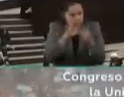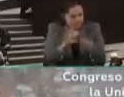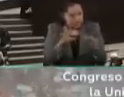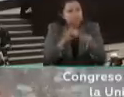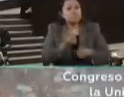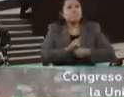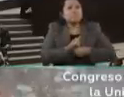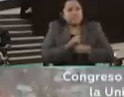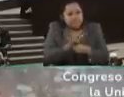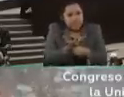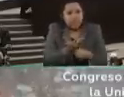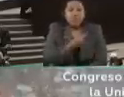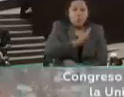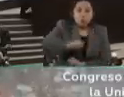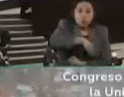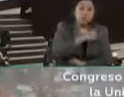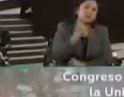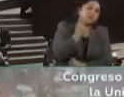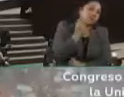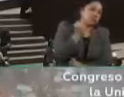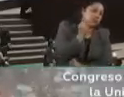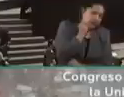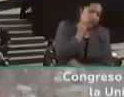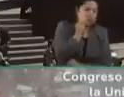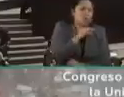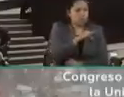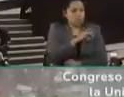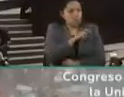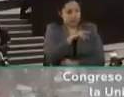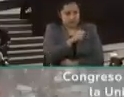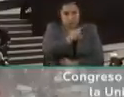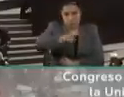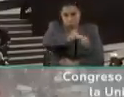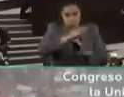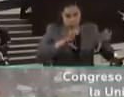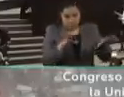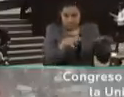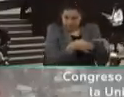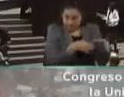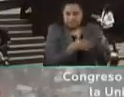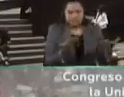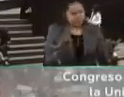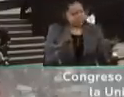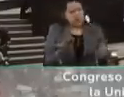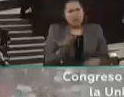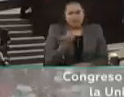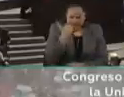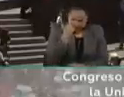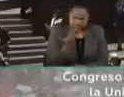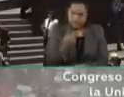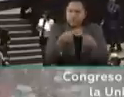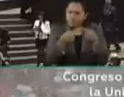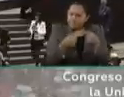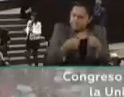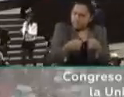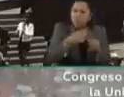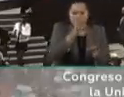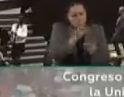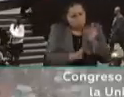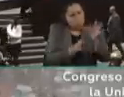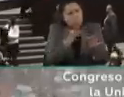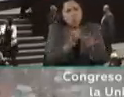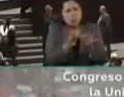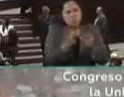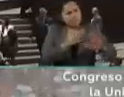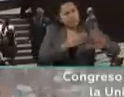legisladores de nuestro movimiento vamos a honrar fielmente el cumplimiento puntual de